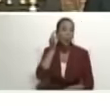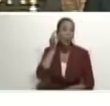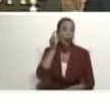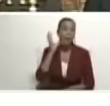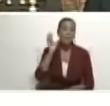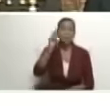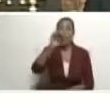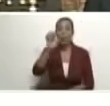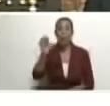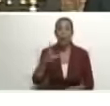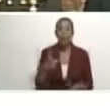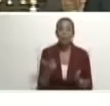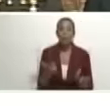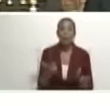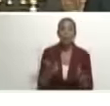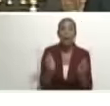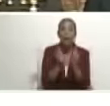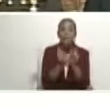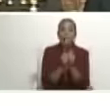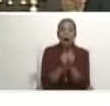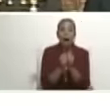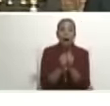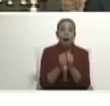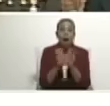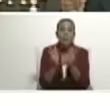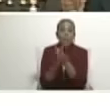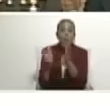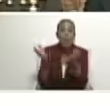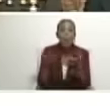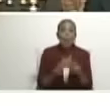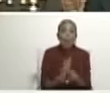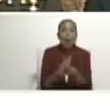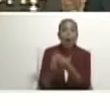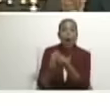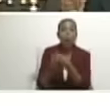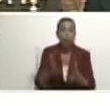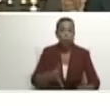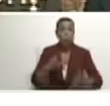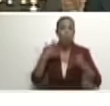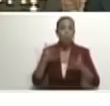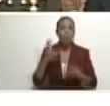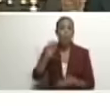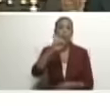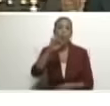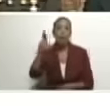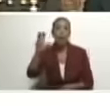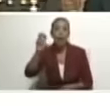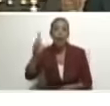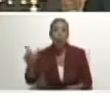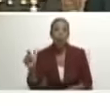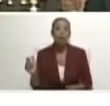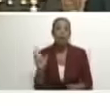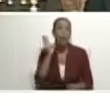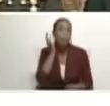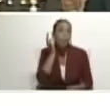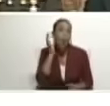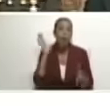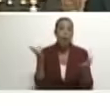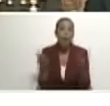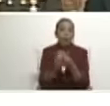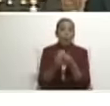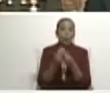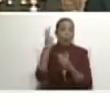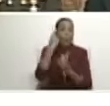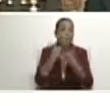Manuela Sáenz. En el campo de batalla fue ascendida a coronela del Ejército Libertador, nuestra gran Manuela